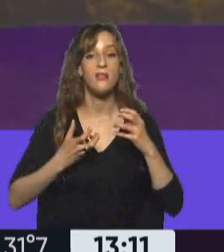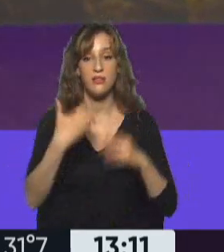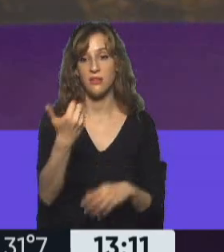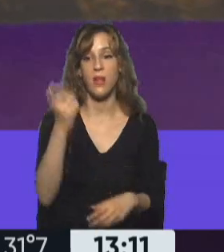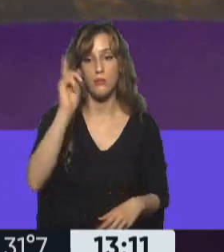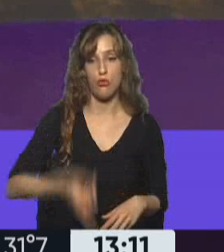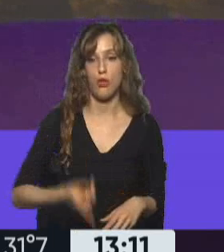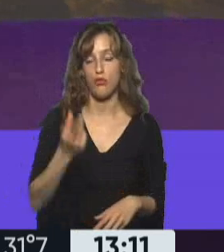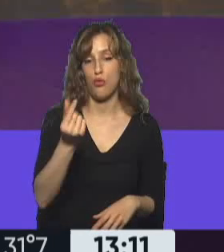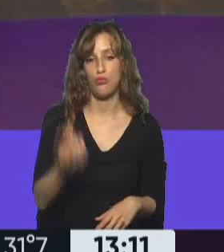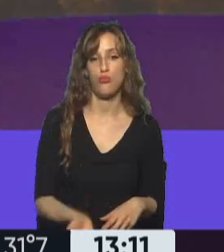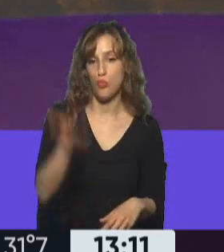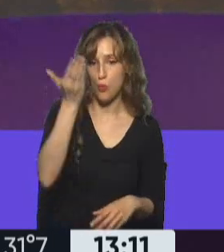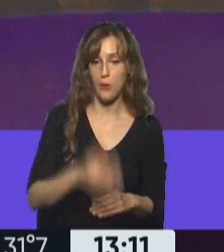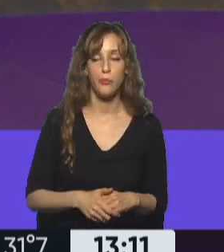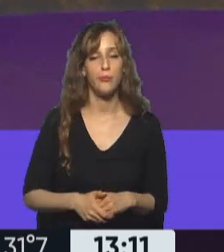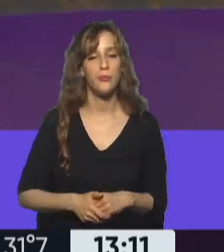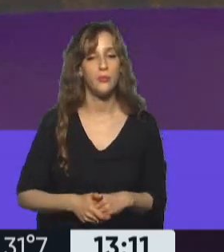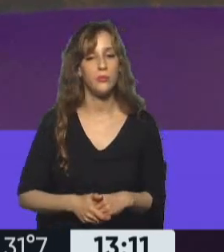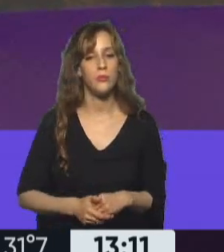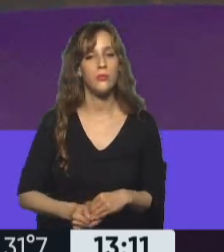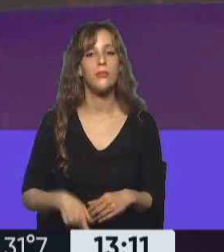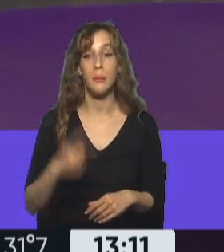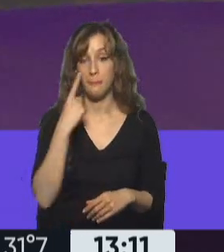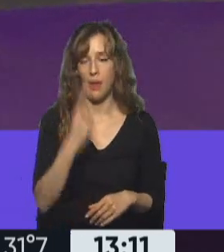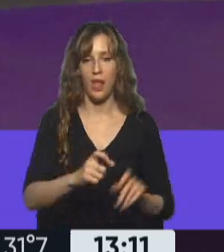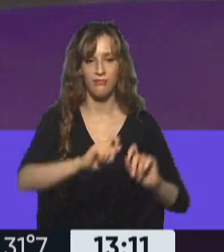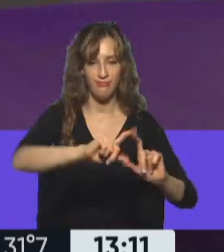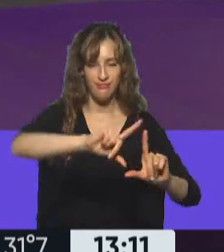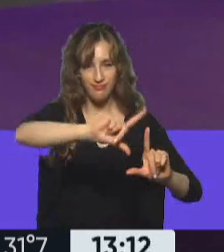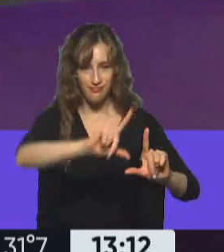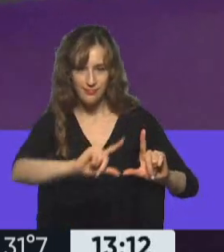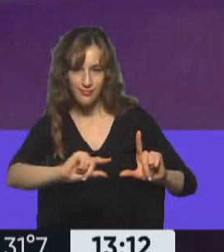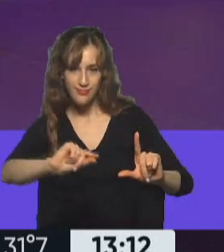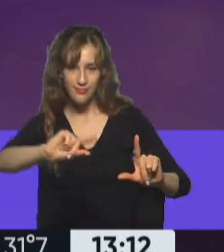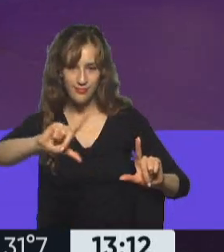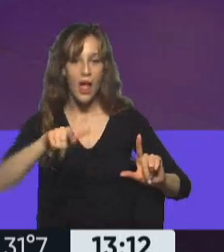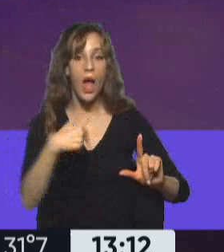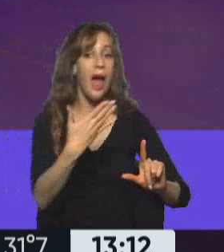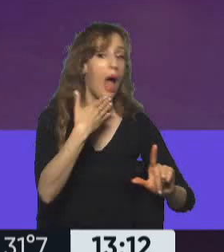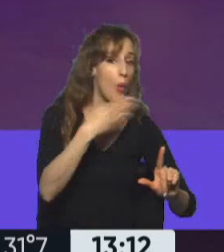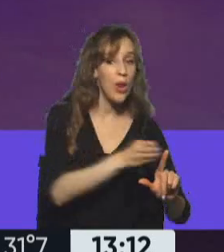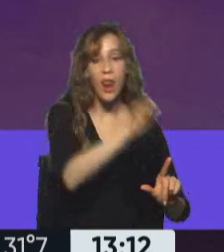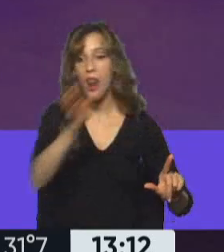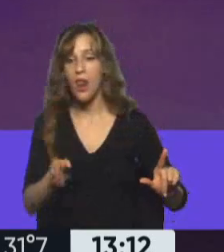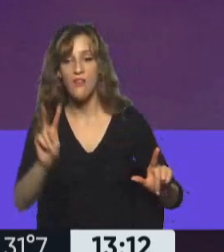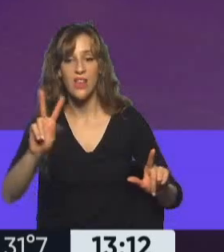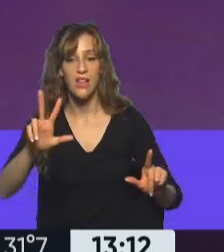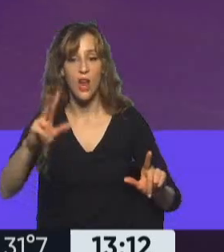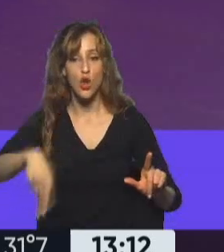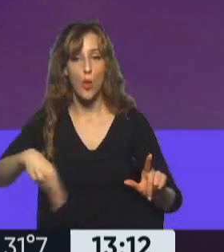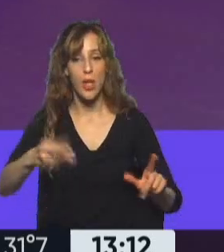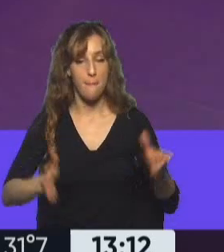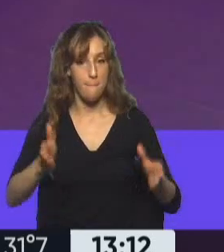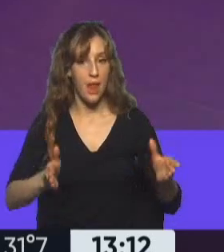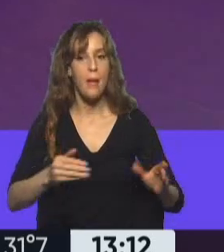6%. Fíjense esta evolución desde abril hasta el 23 de noviembre. En general, la